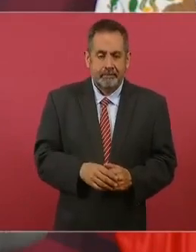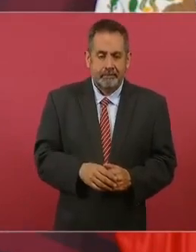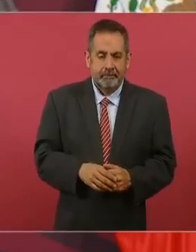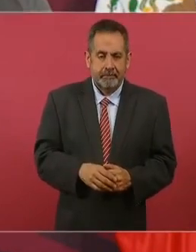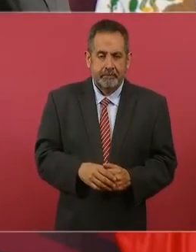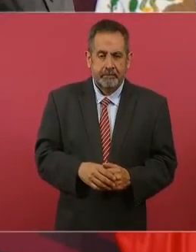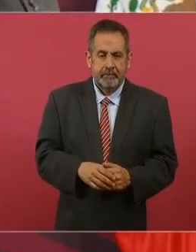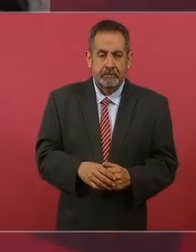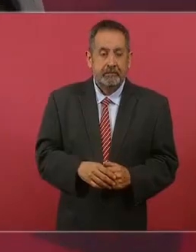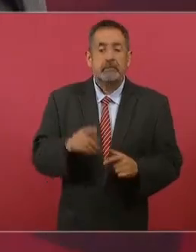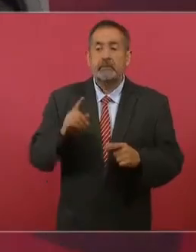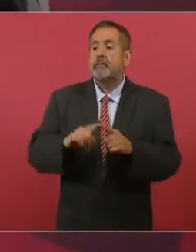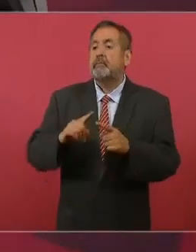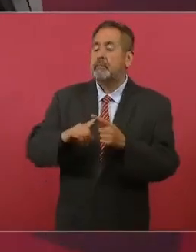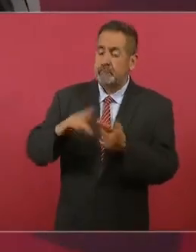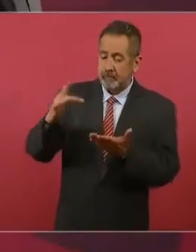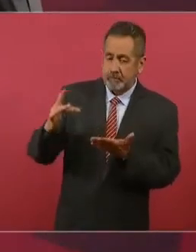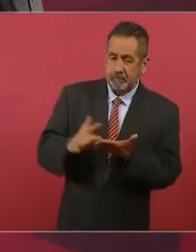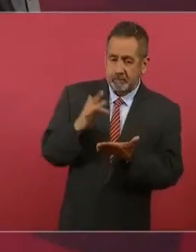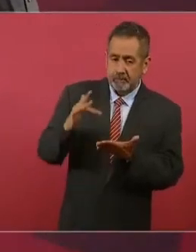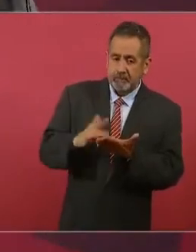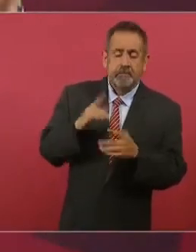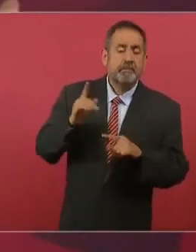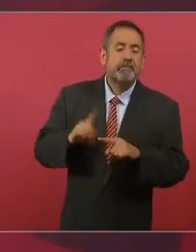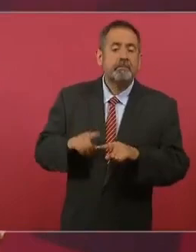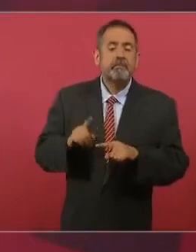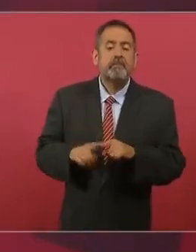Quien nos está apoyando